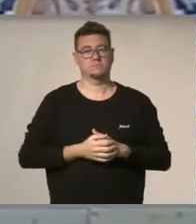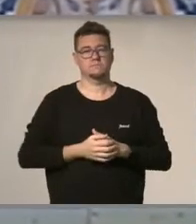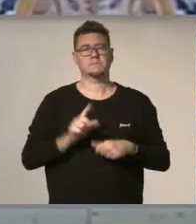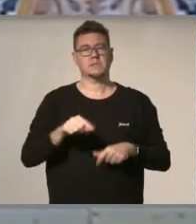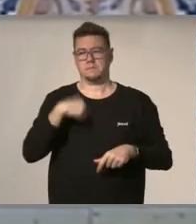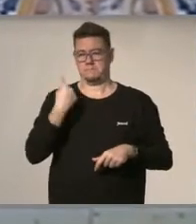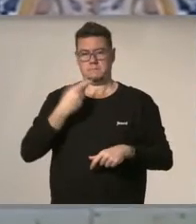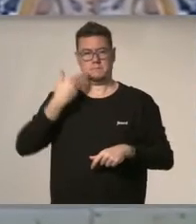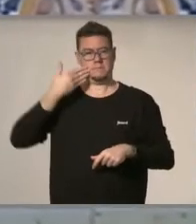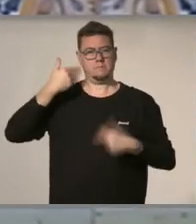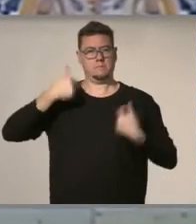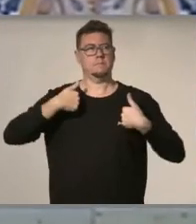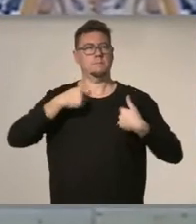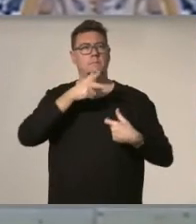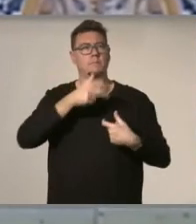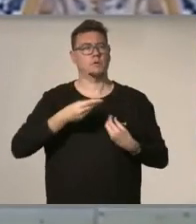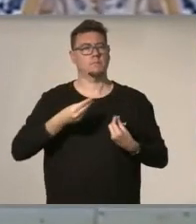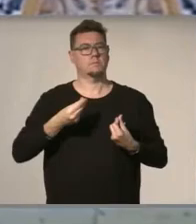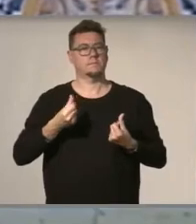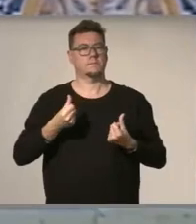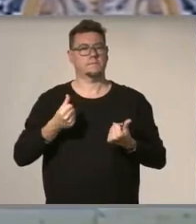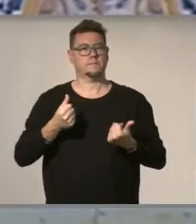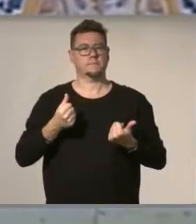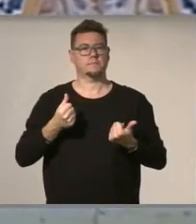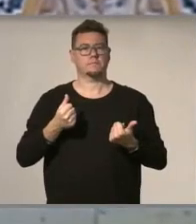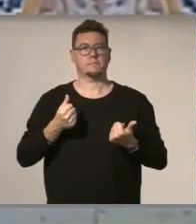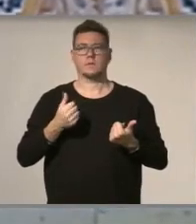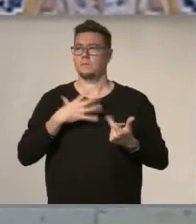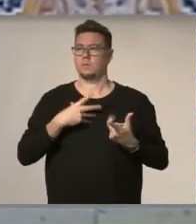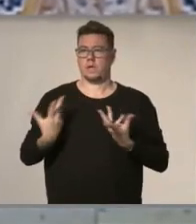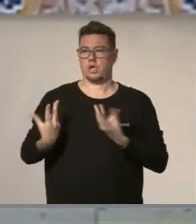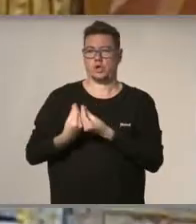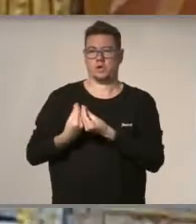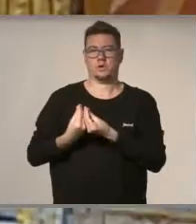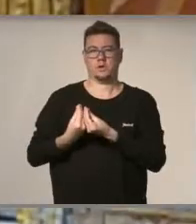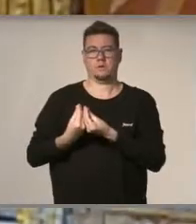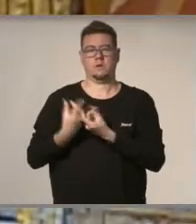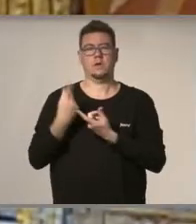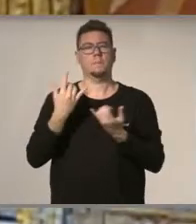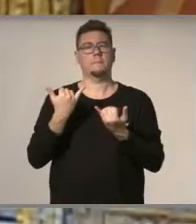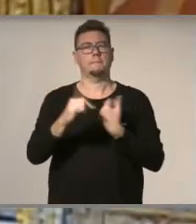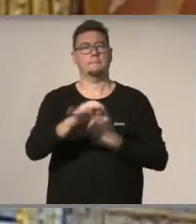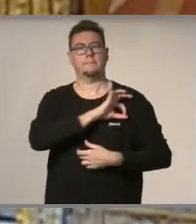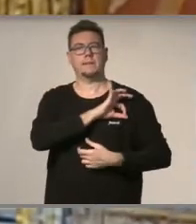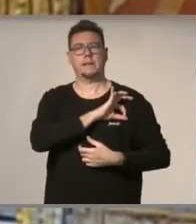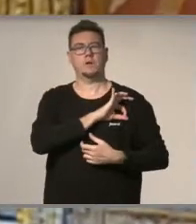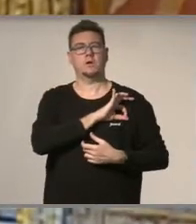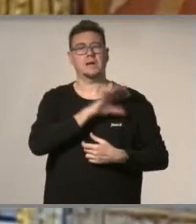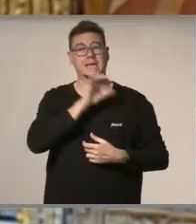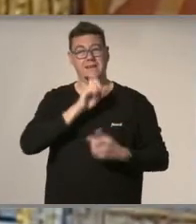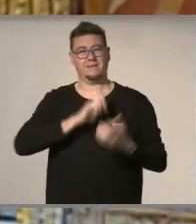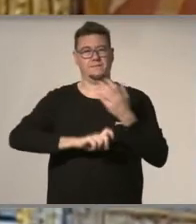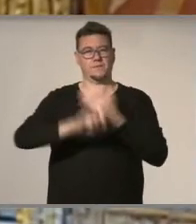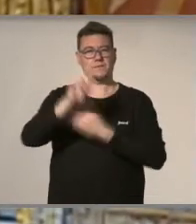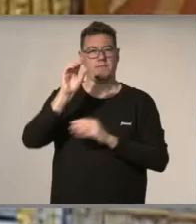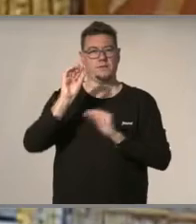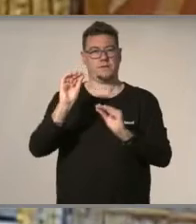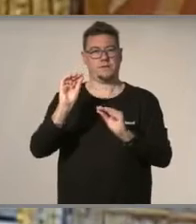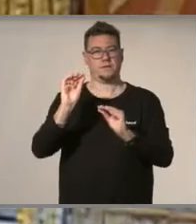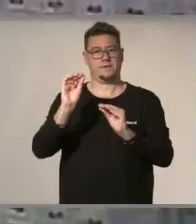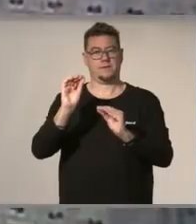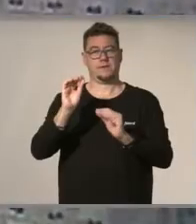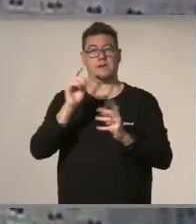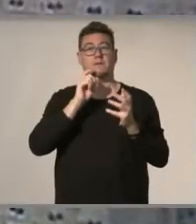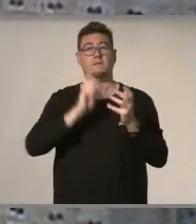por muchísimas razones. La primera, por poder acompañarle en un premio entregado por esta fundación.